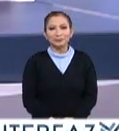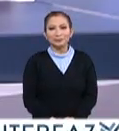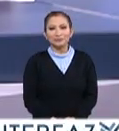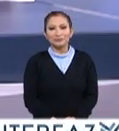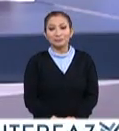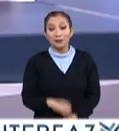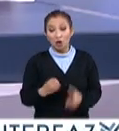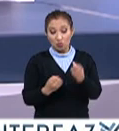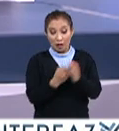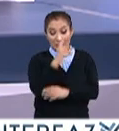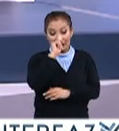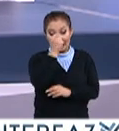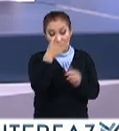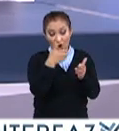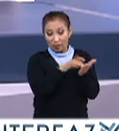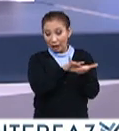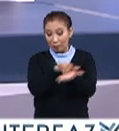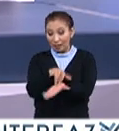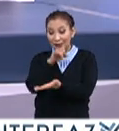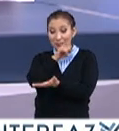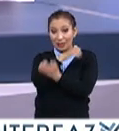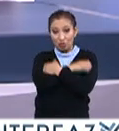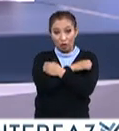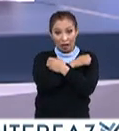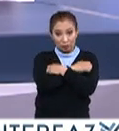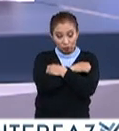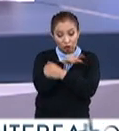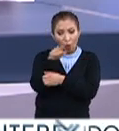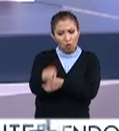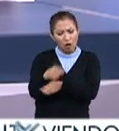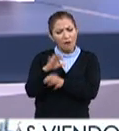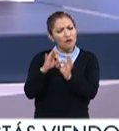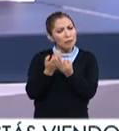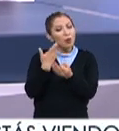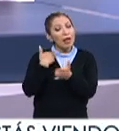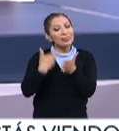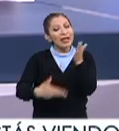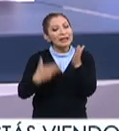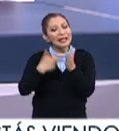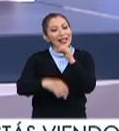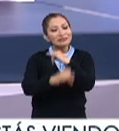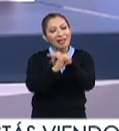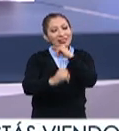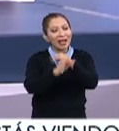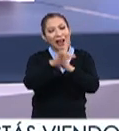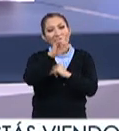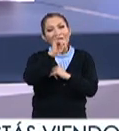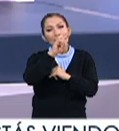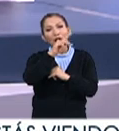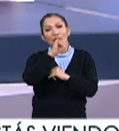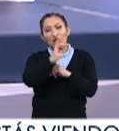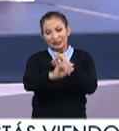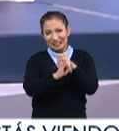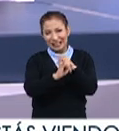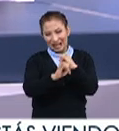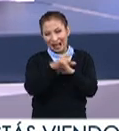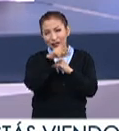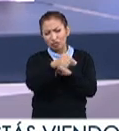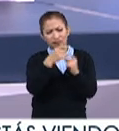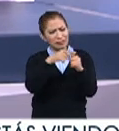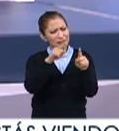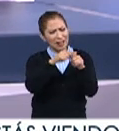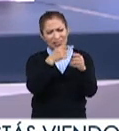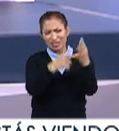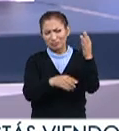Y las nuevas tecnologías apoyan también a la educación. Una forma son los talleres en línea, los laboratorios virtuales y un